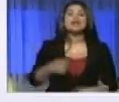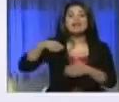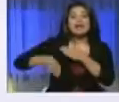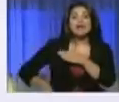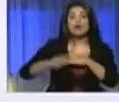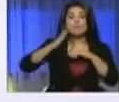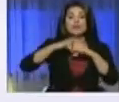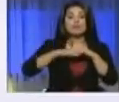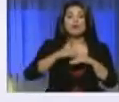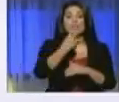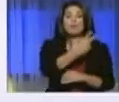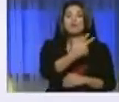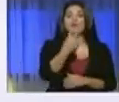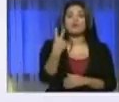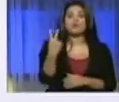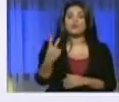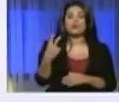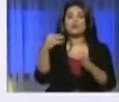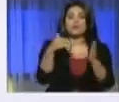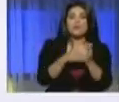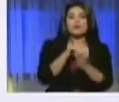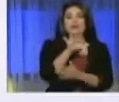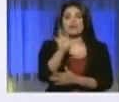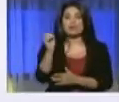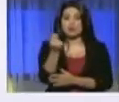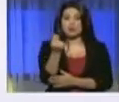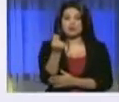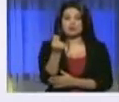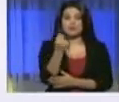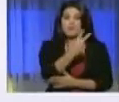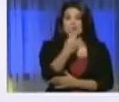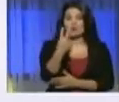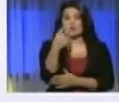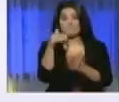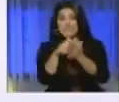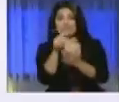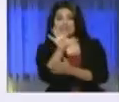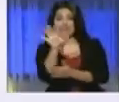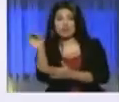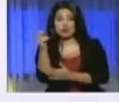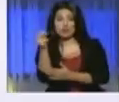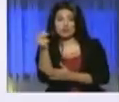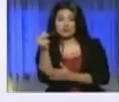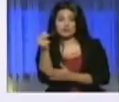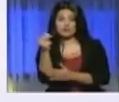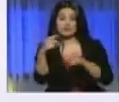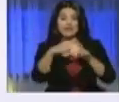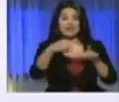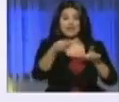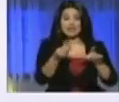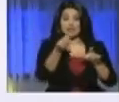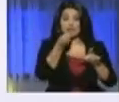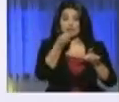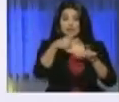22.500 bolívares. Y el cestatique, como ustedes